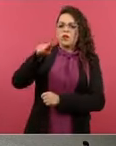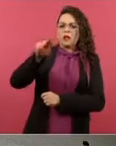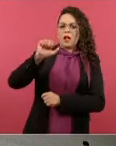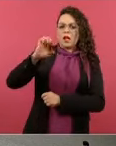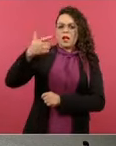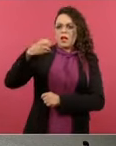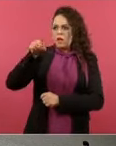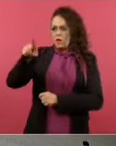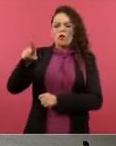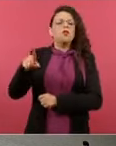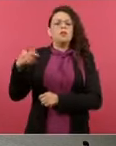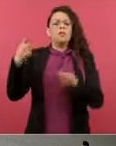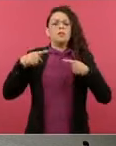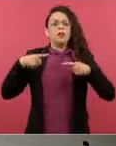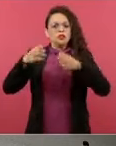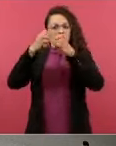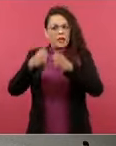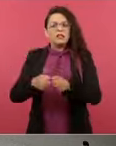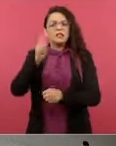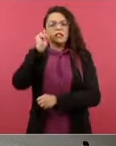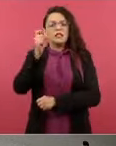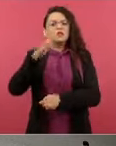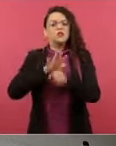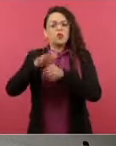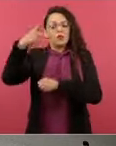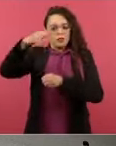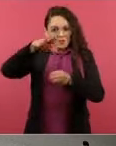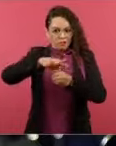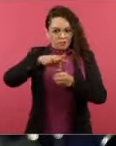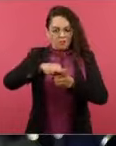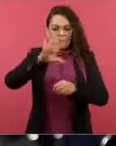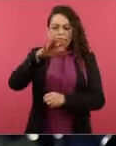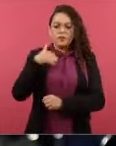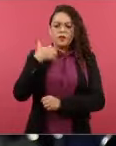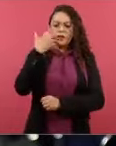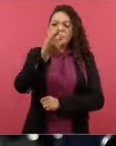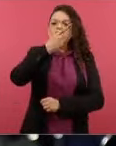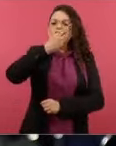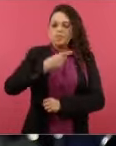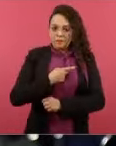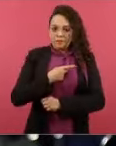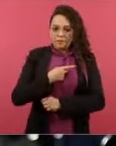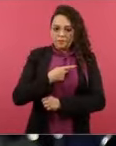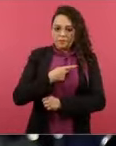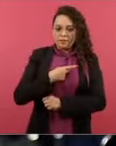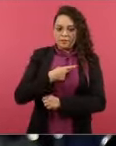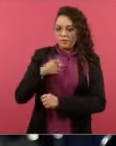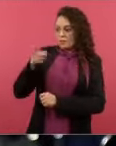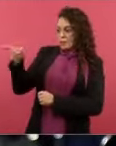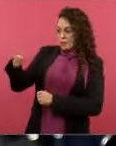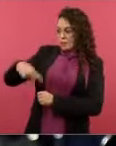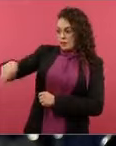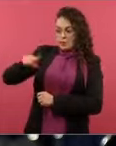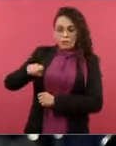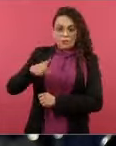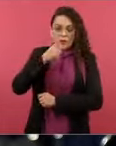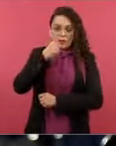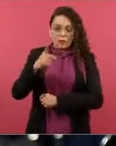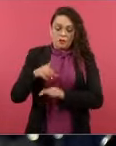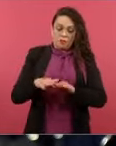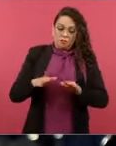votaron las personas que estuvieron ahí. Quisiera que me aclarara qué interpretación hay que darle a las abstenciones de la que habló, porque en